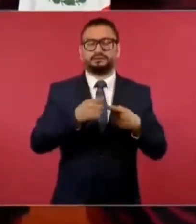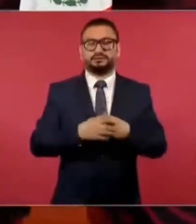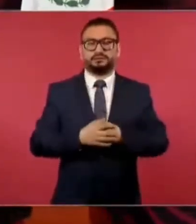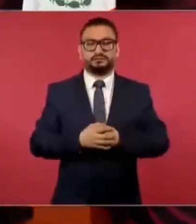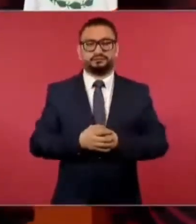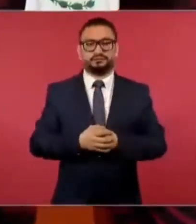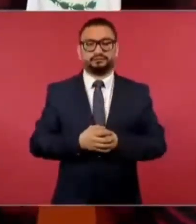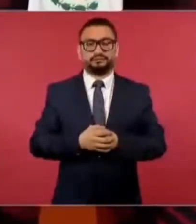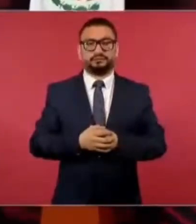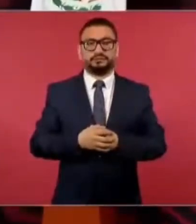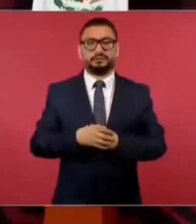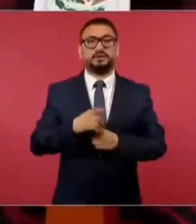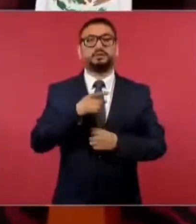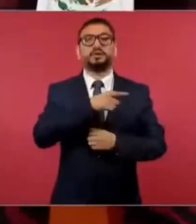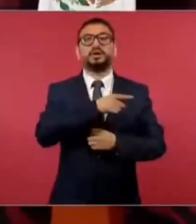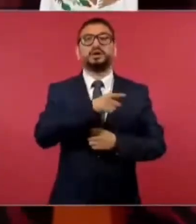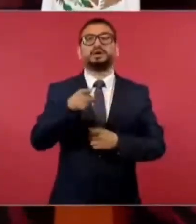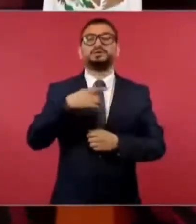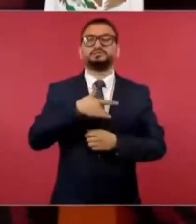de que ellos lo hacían mejor,